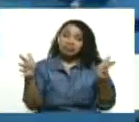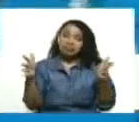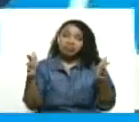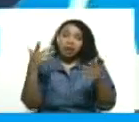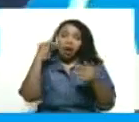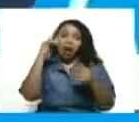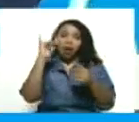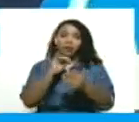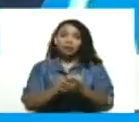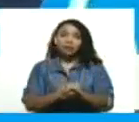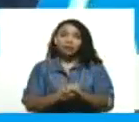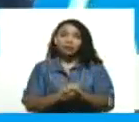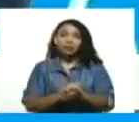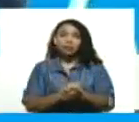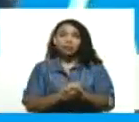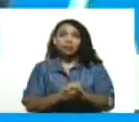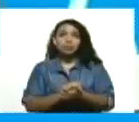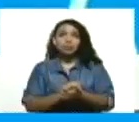línea